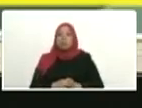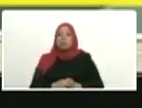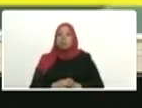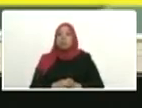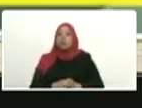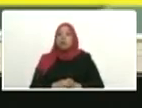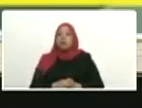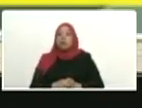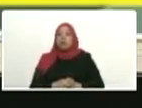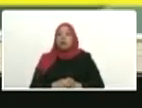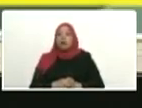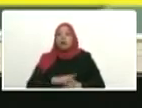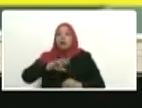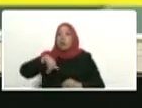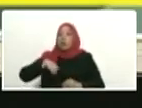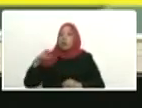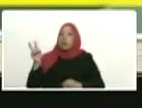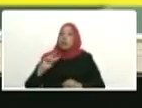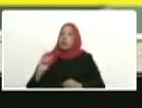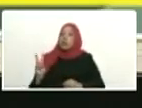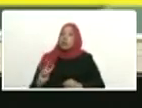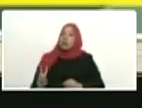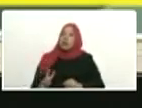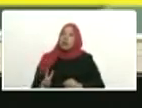llenar a nuestra Venezuela